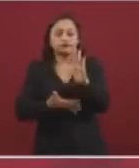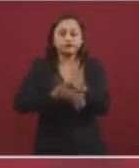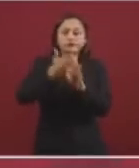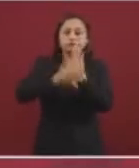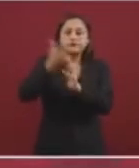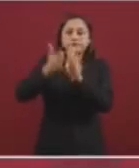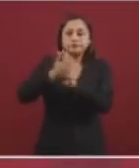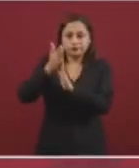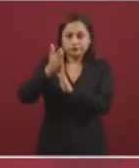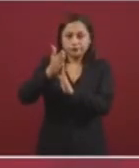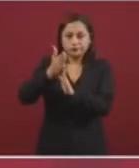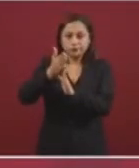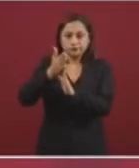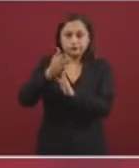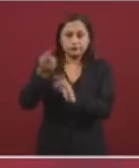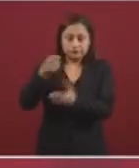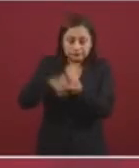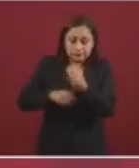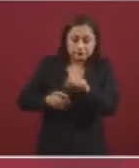para que le aprueben